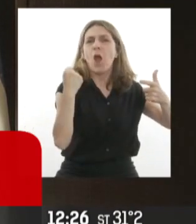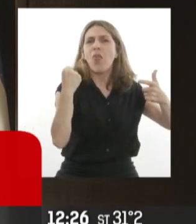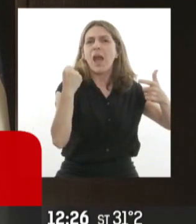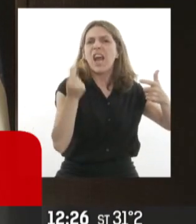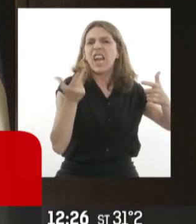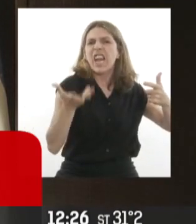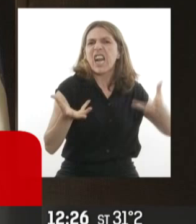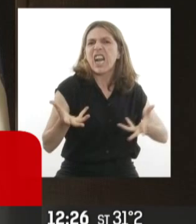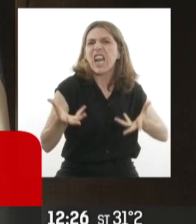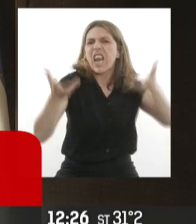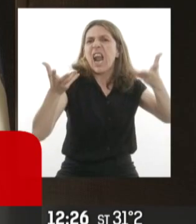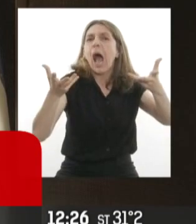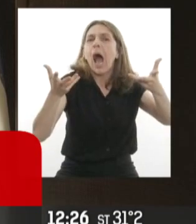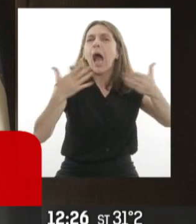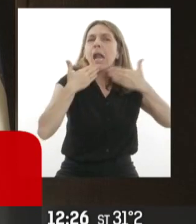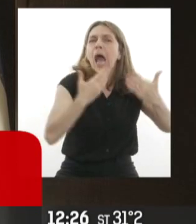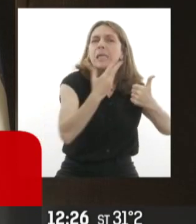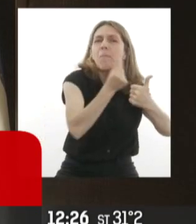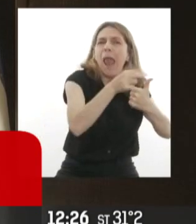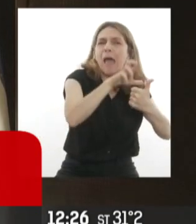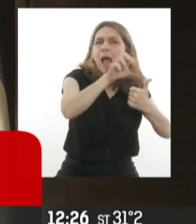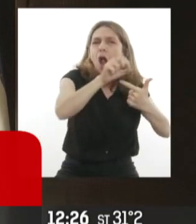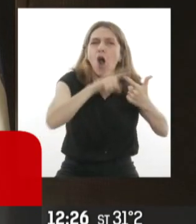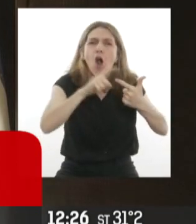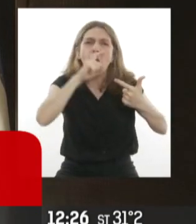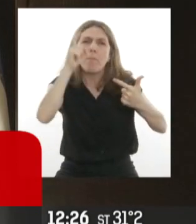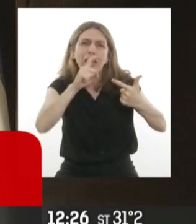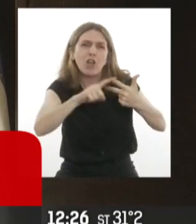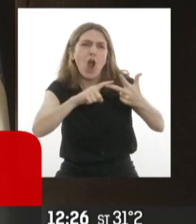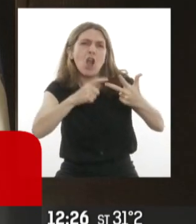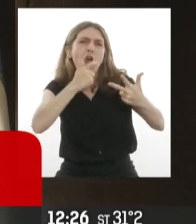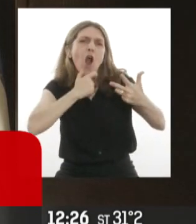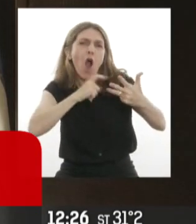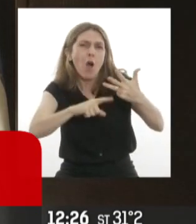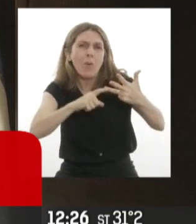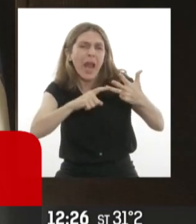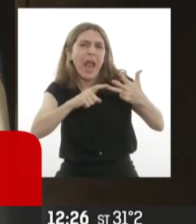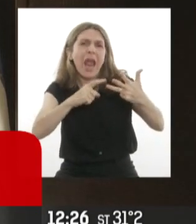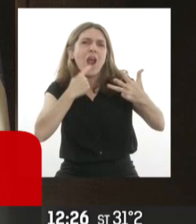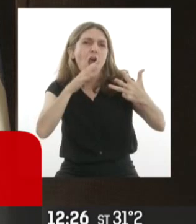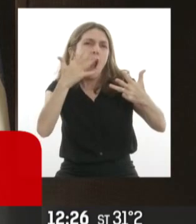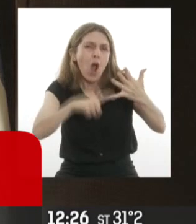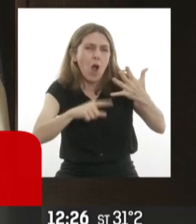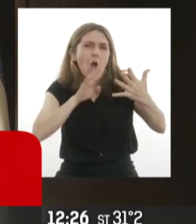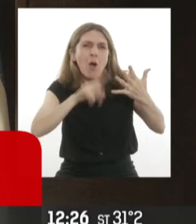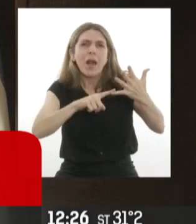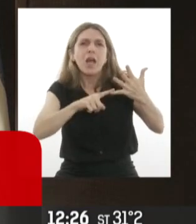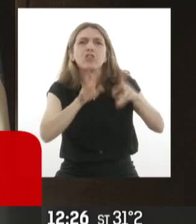están ni en la plata, ni en el oro, ni en el petróleo, ni en el cobre, ni en la soja, ni en el